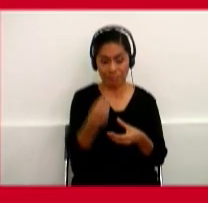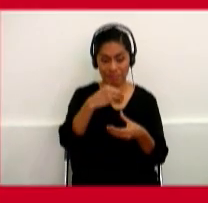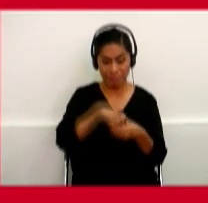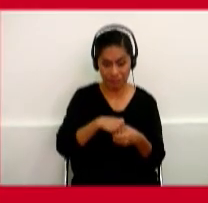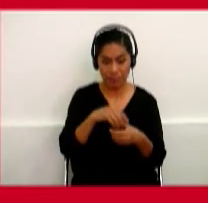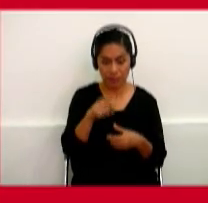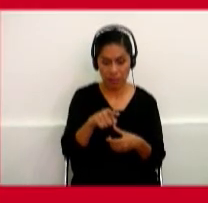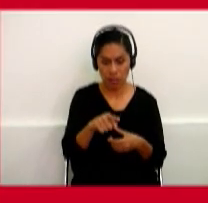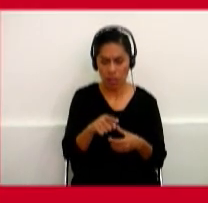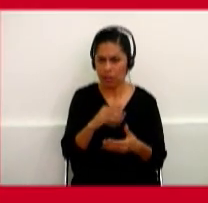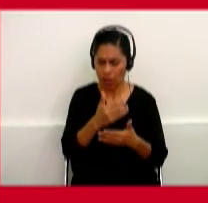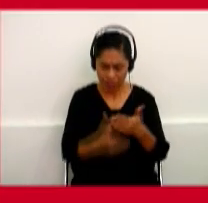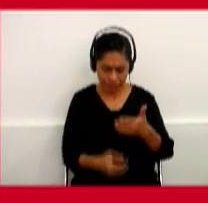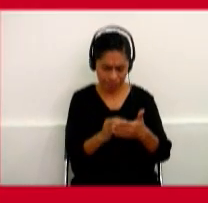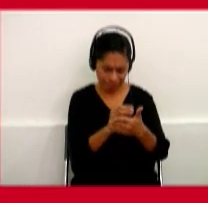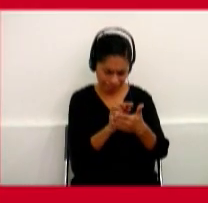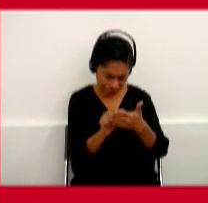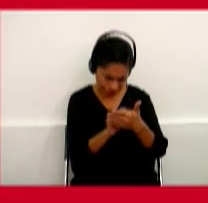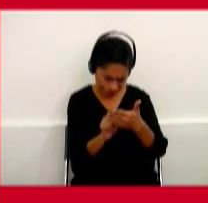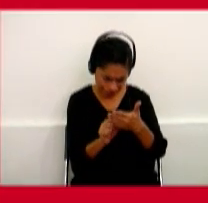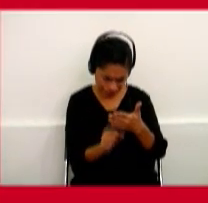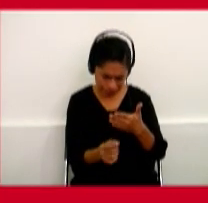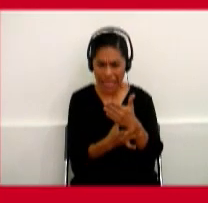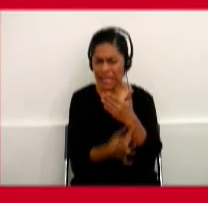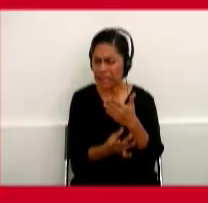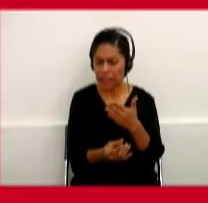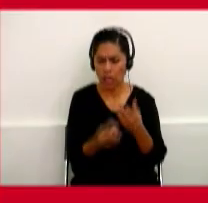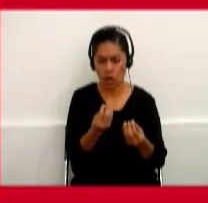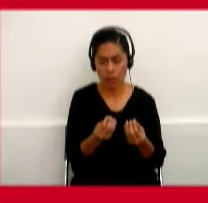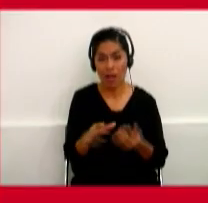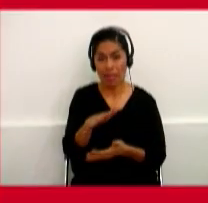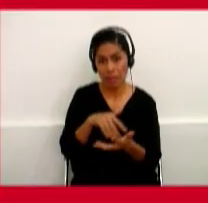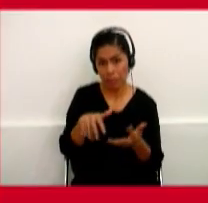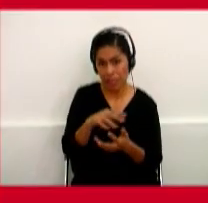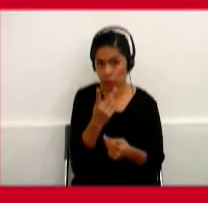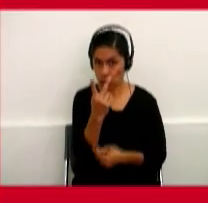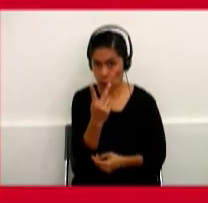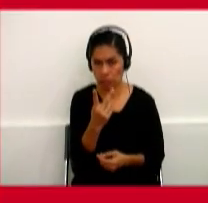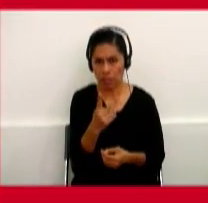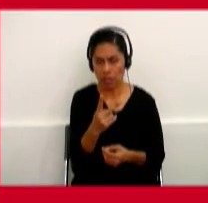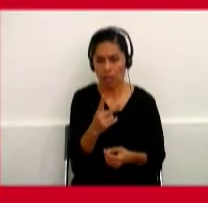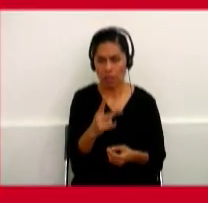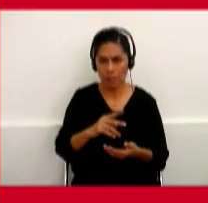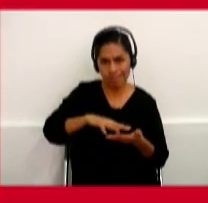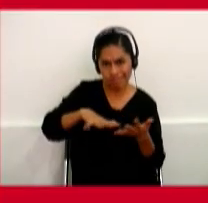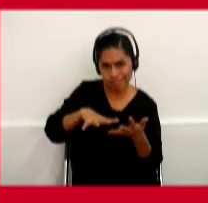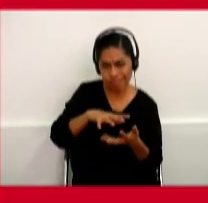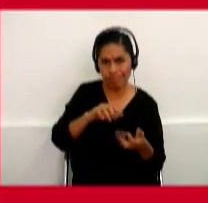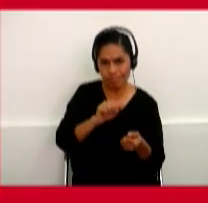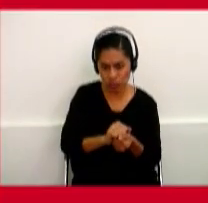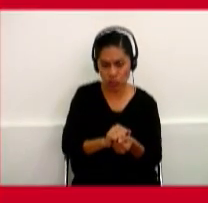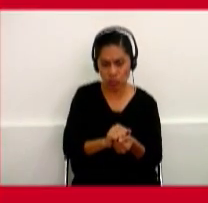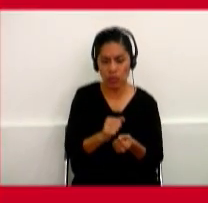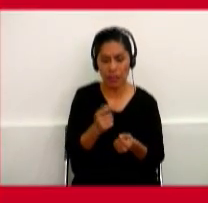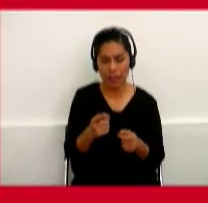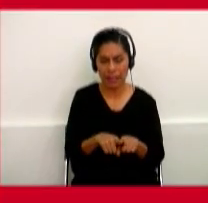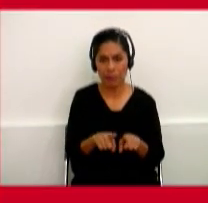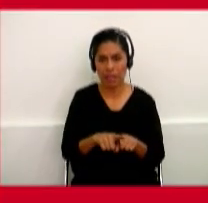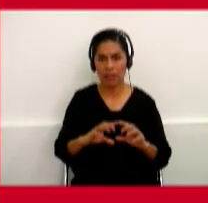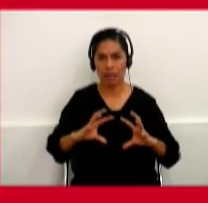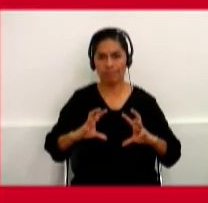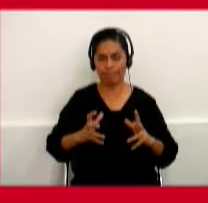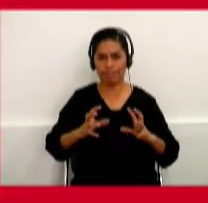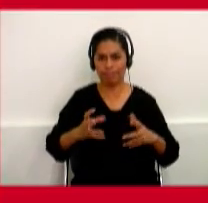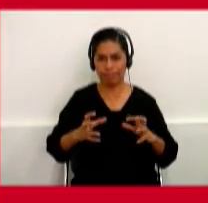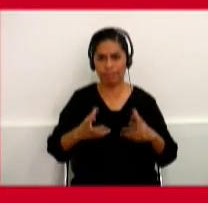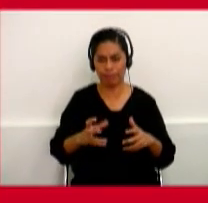les mostré. Para poder desarrollar el modelo combinamos los análisis de ACR de cada uno de los motores y también el tema de las